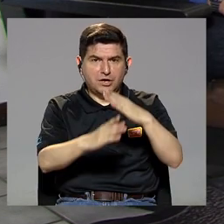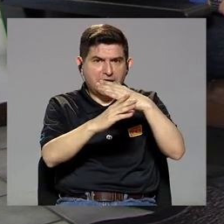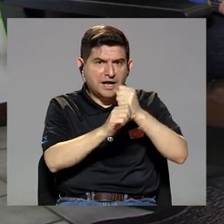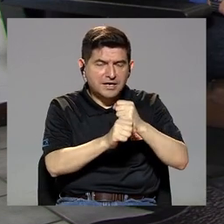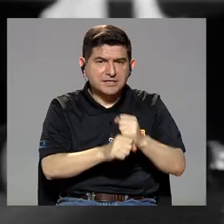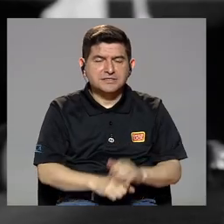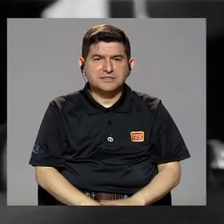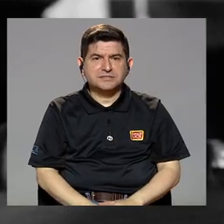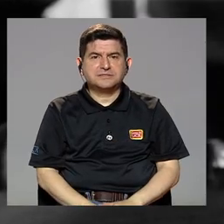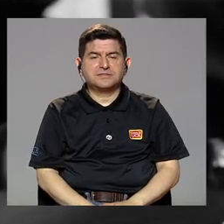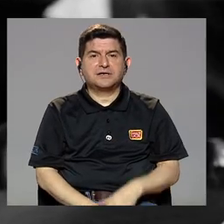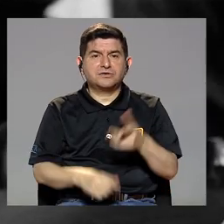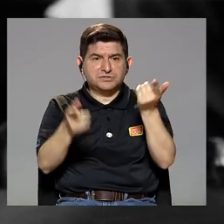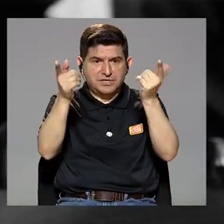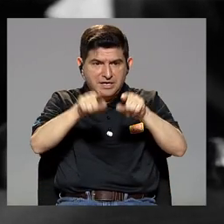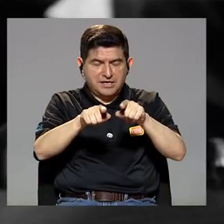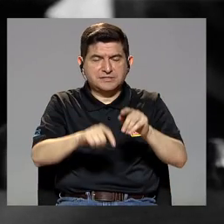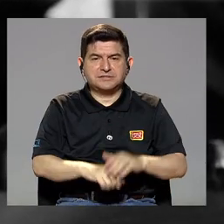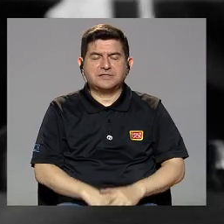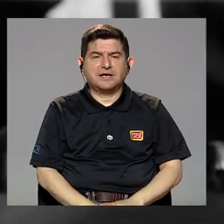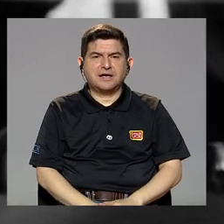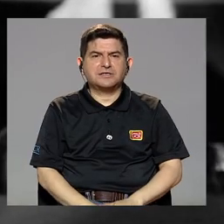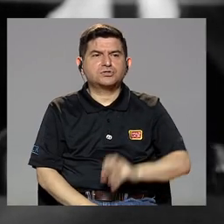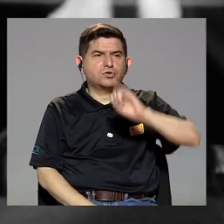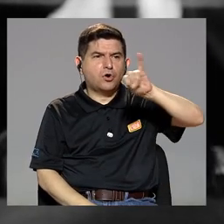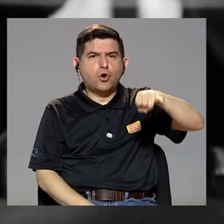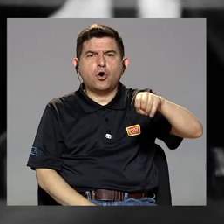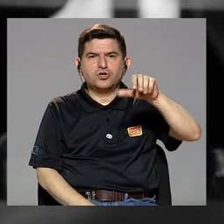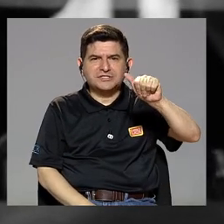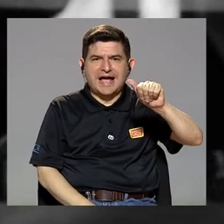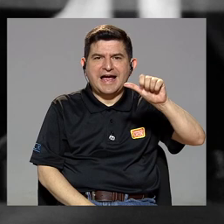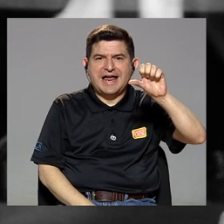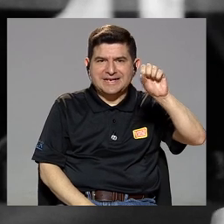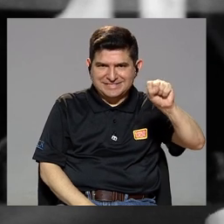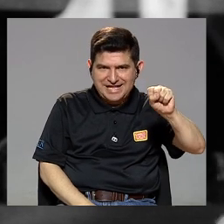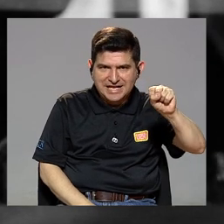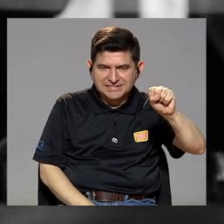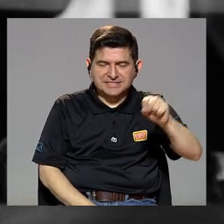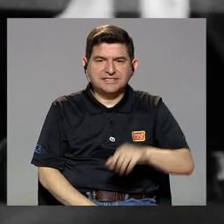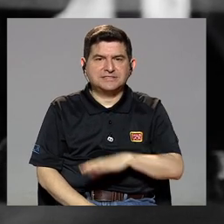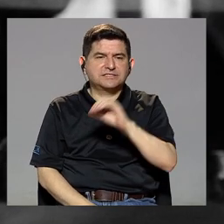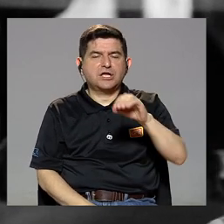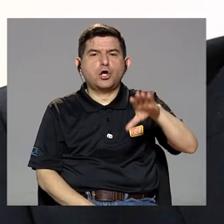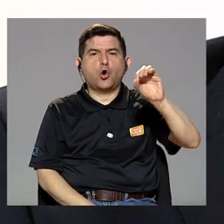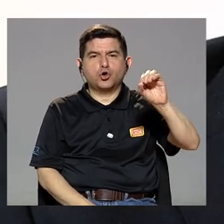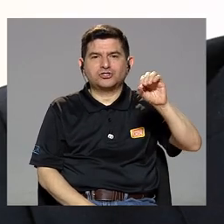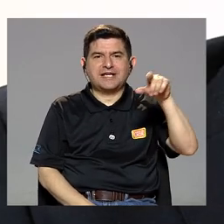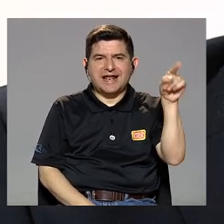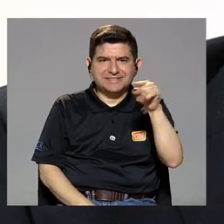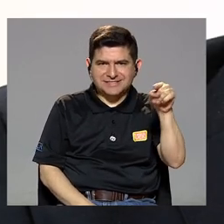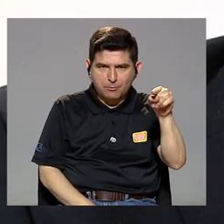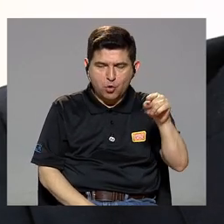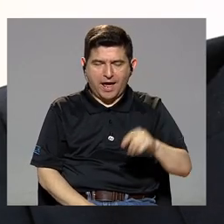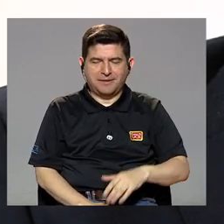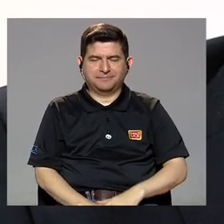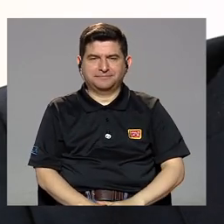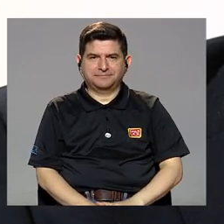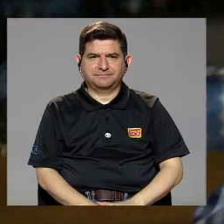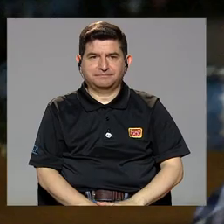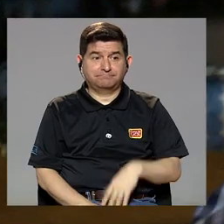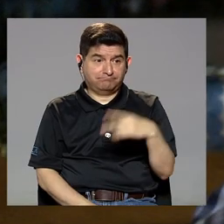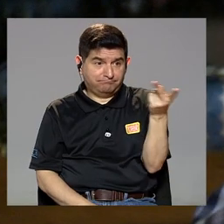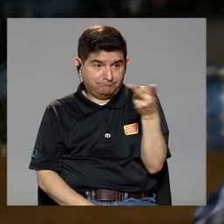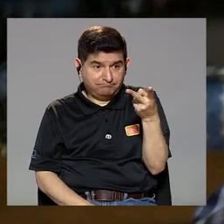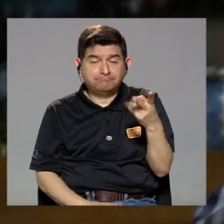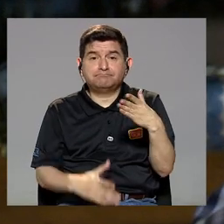voz de la radio josé ángel sánchez y oscar zamora que hacían